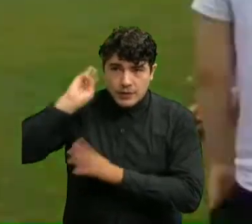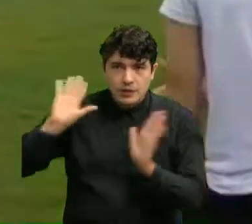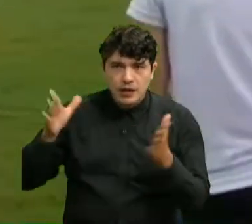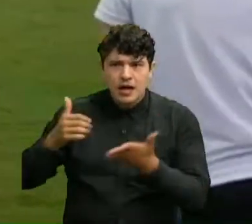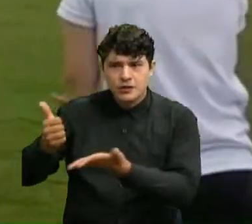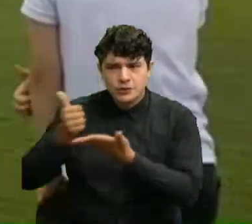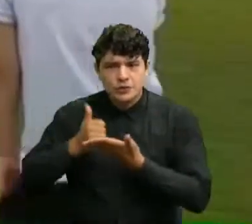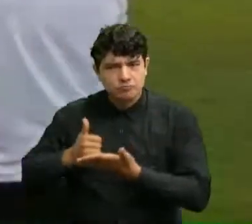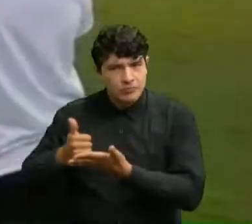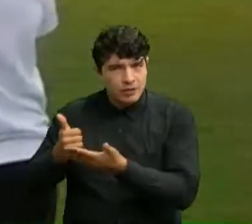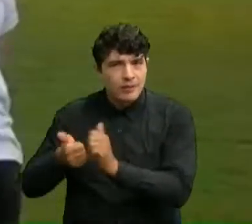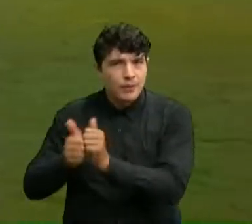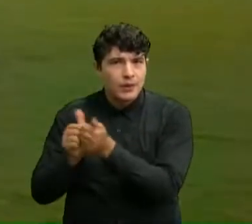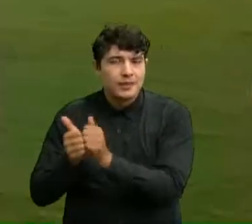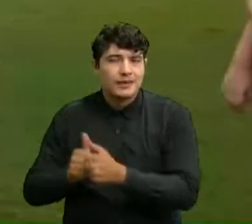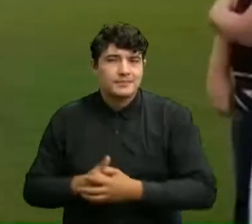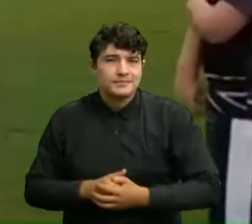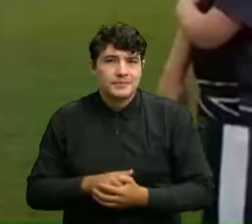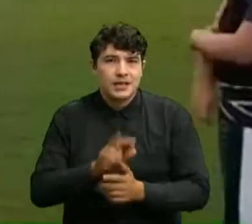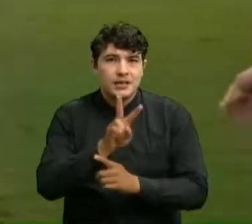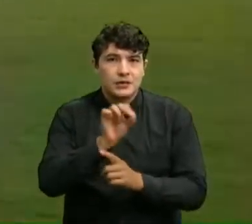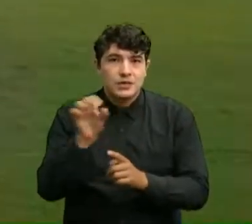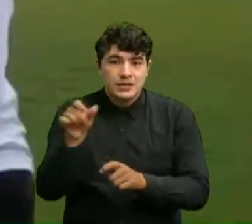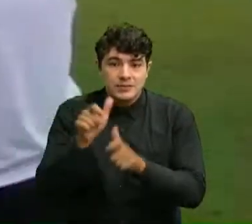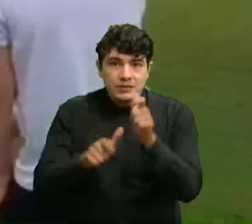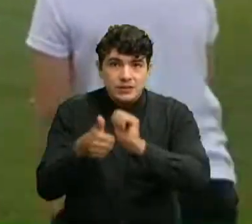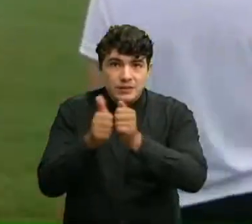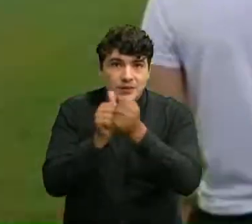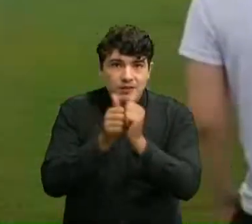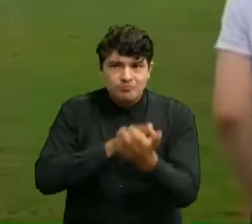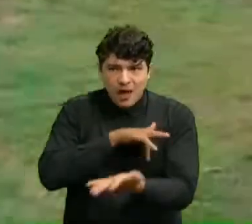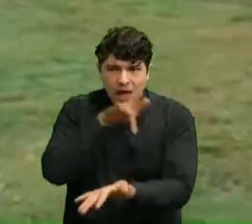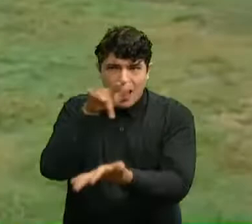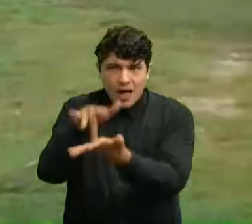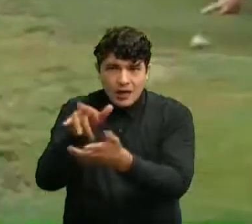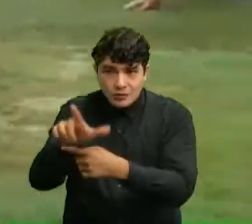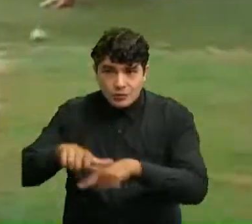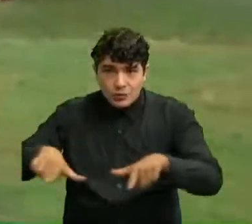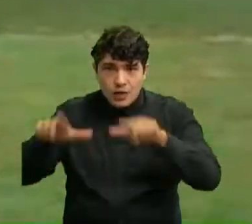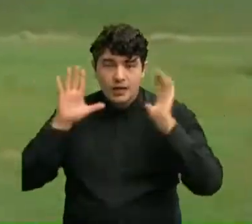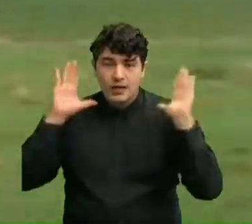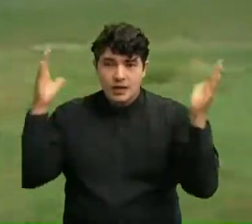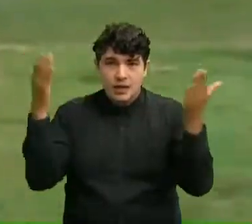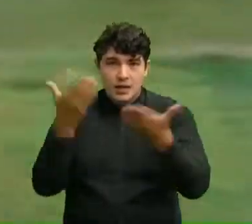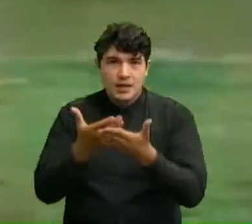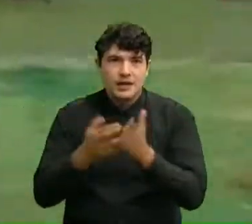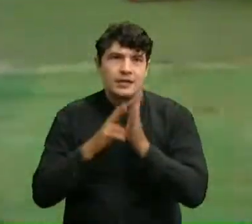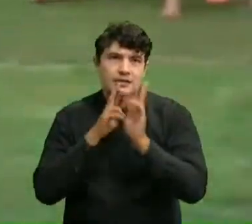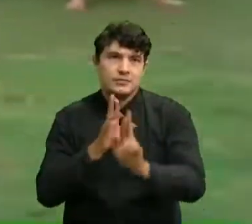Santander. Más de 200 deportistas se dieron cita a estas pruebas cumplidas en el Estadio Departamental Alfonso López.